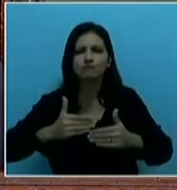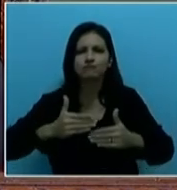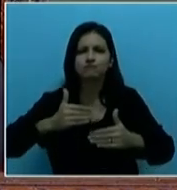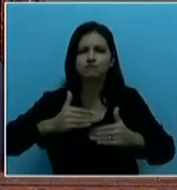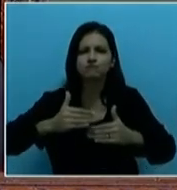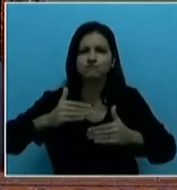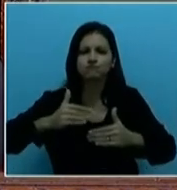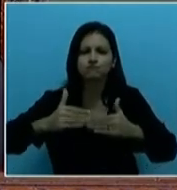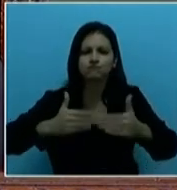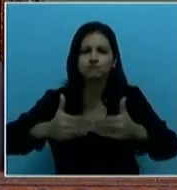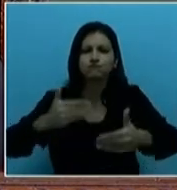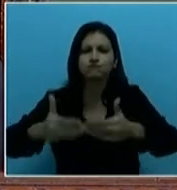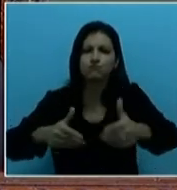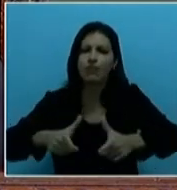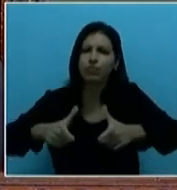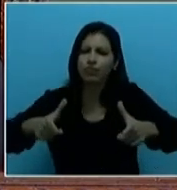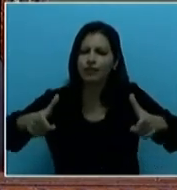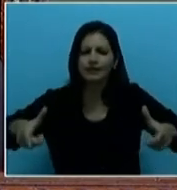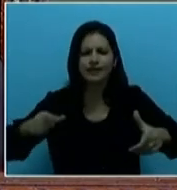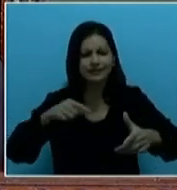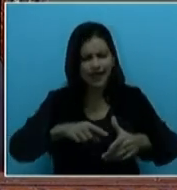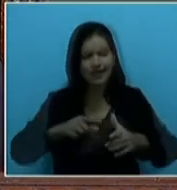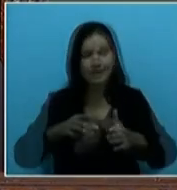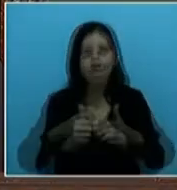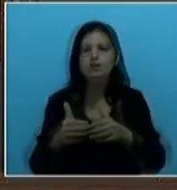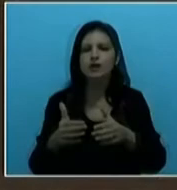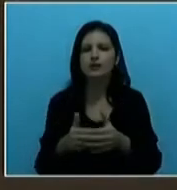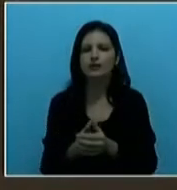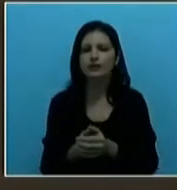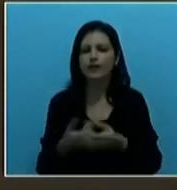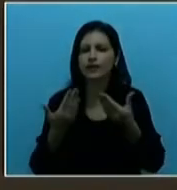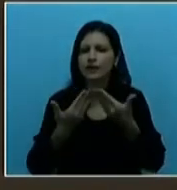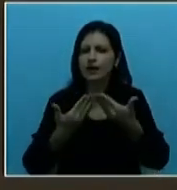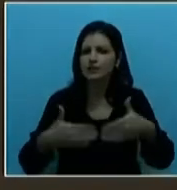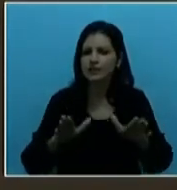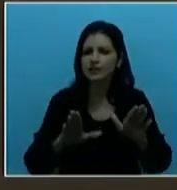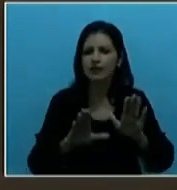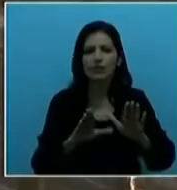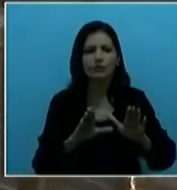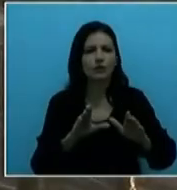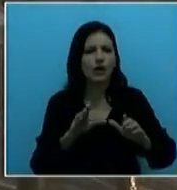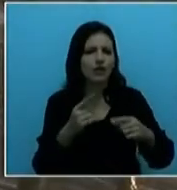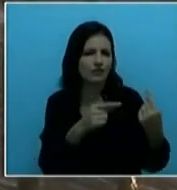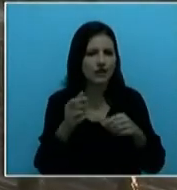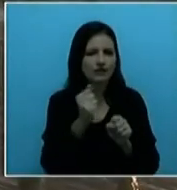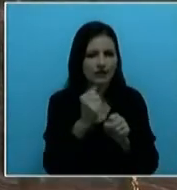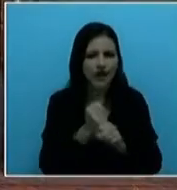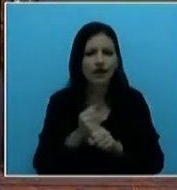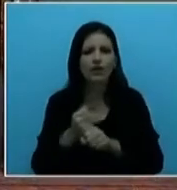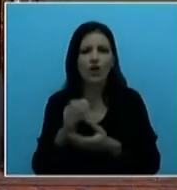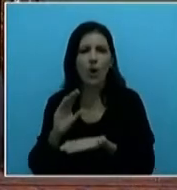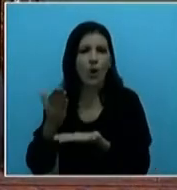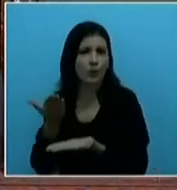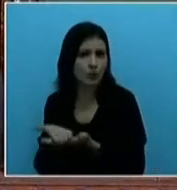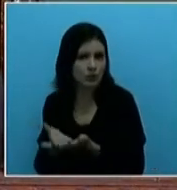fe que será el corazón productivo de la argentina propusimos leyes para modernizar el obsoleto sistema de seguridad